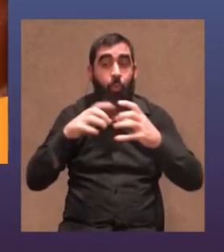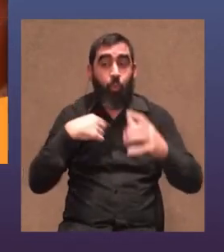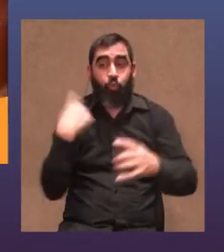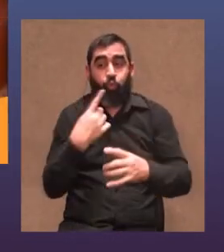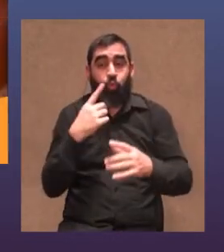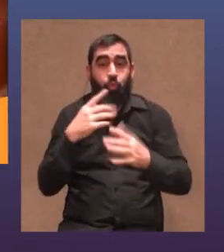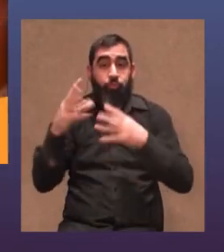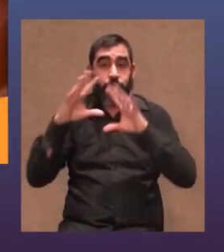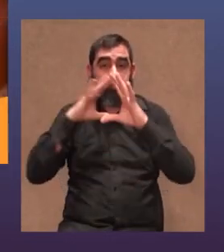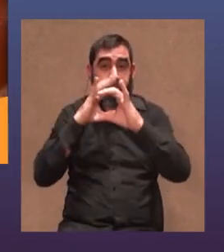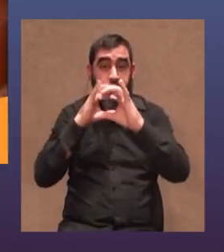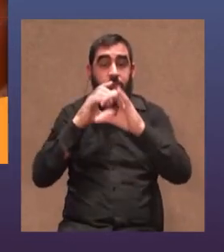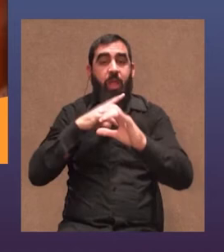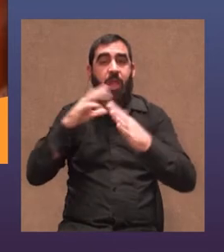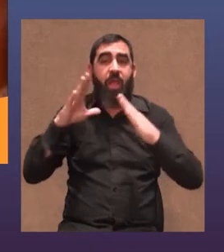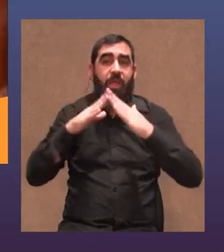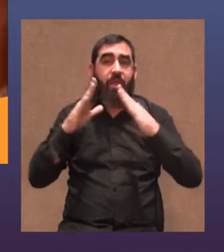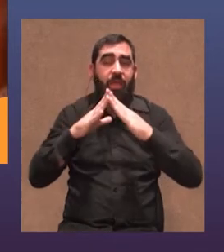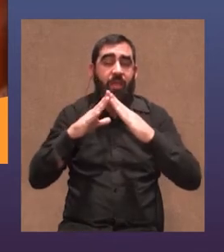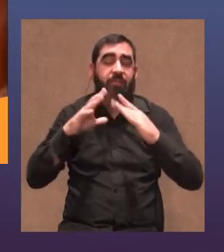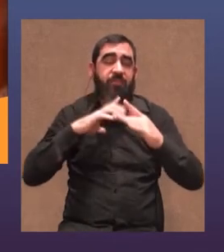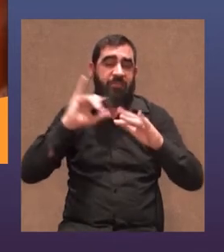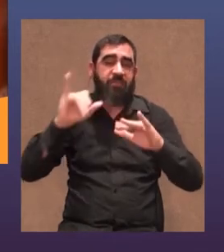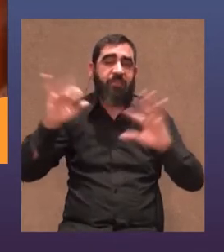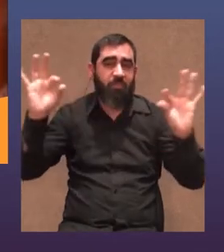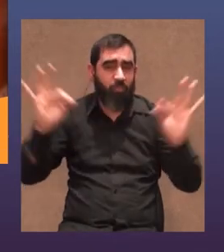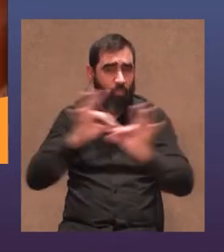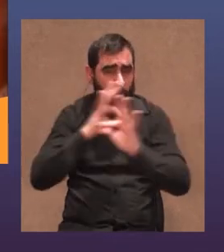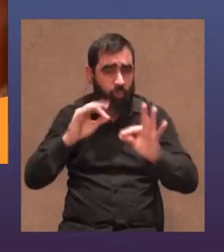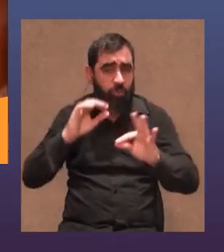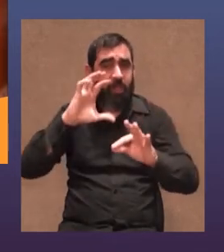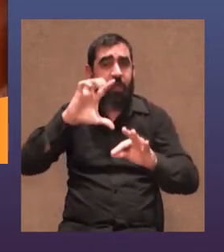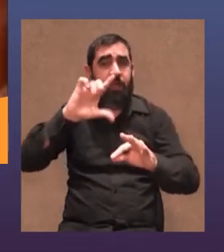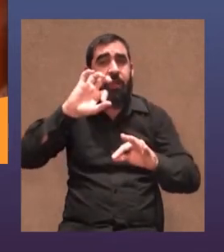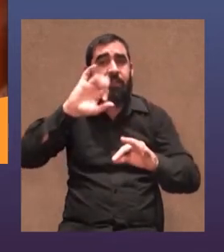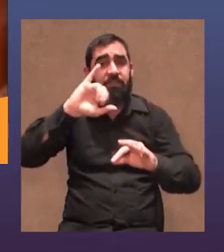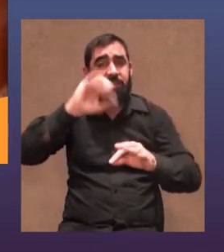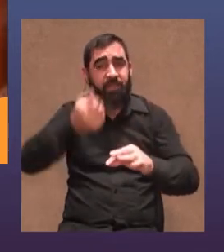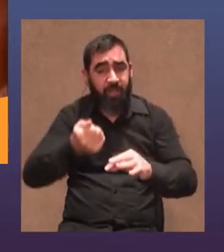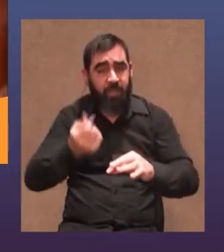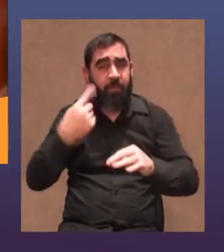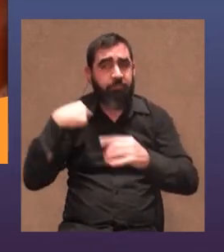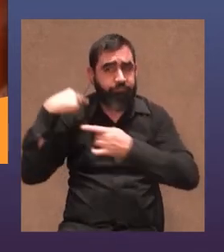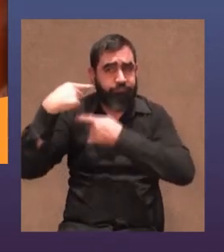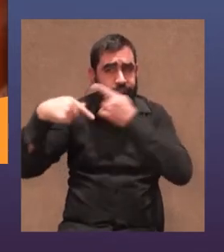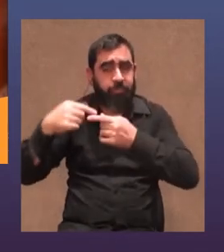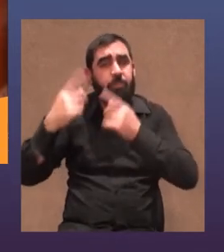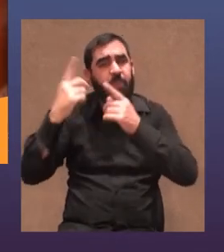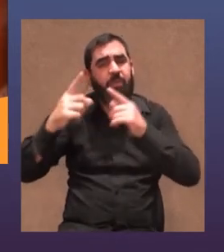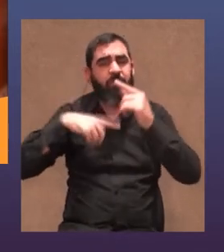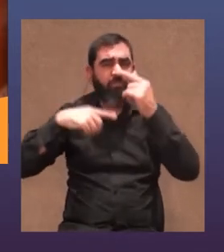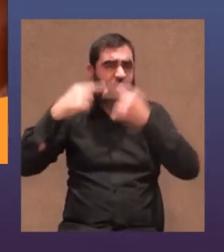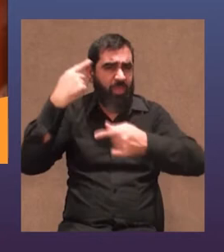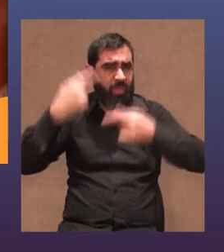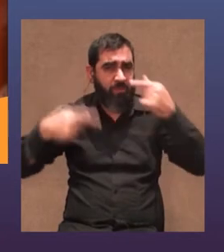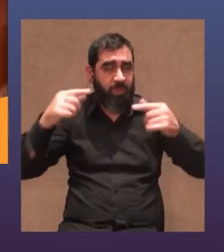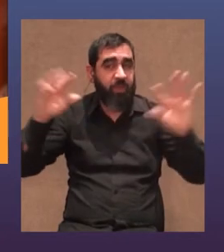bueno, entonces sí, había música en casa, no solo clásica, se escuchaba bastante variado,